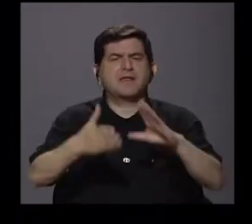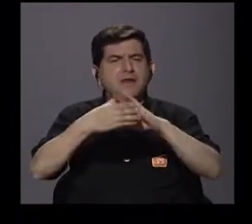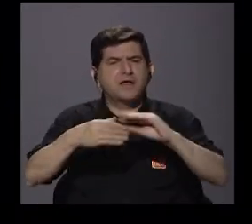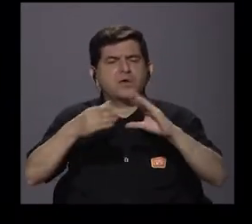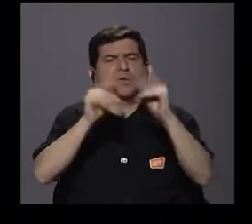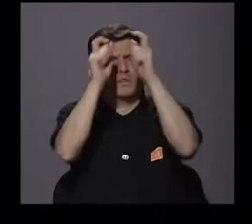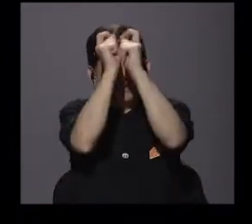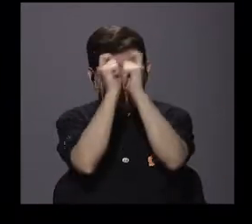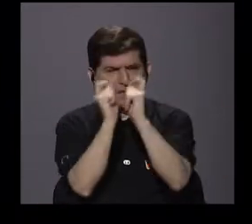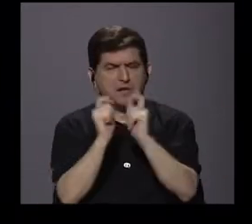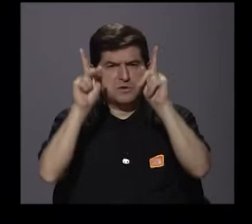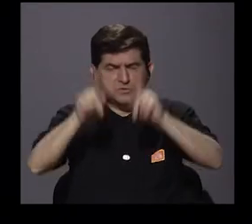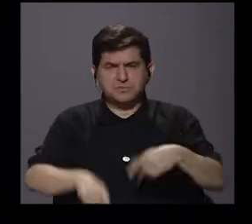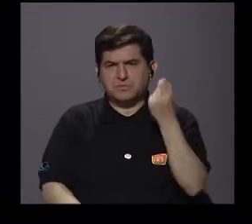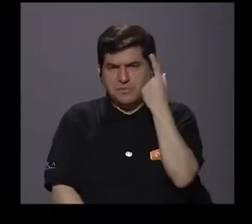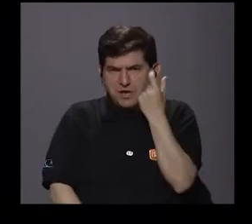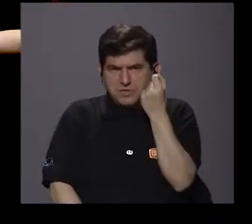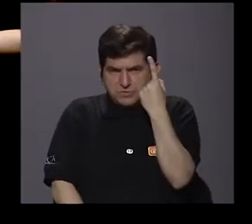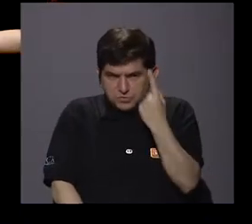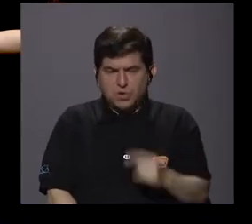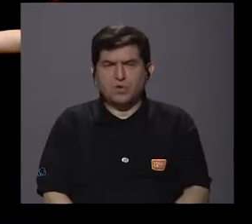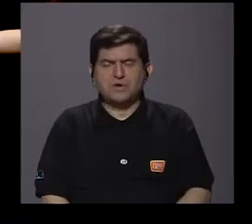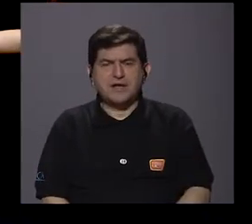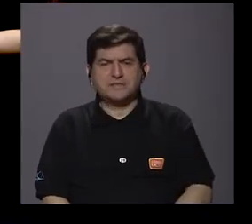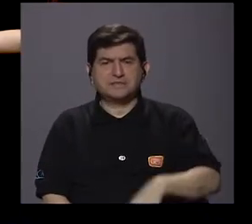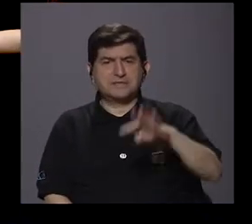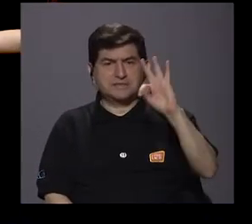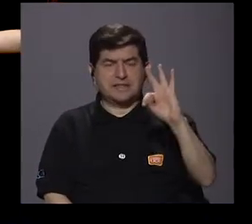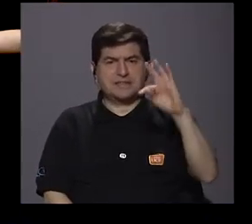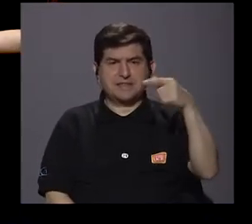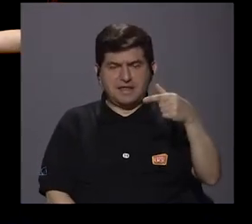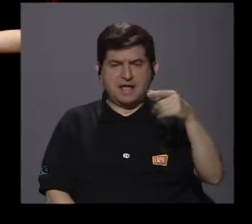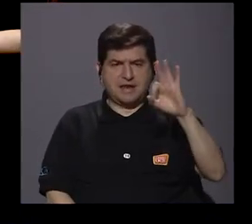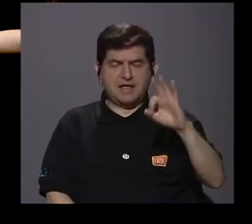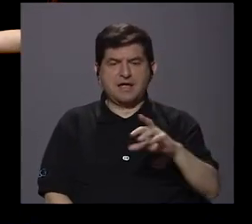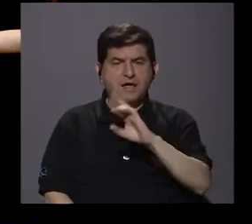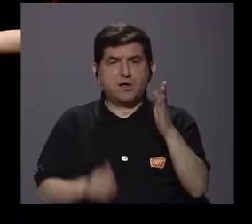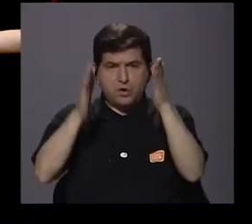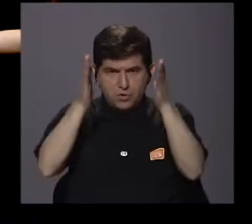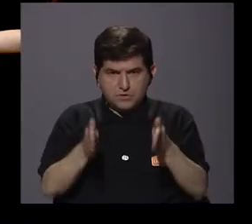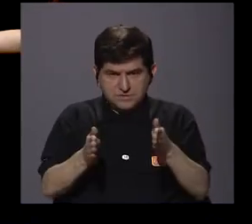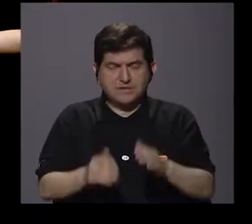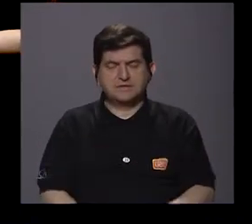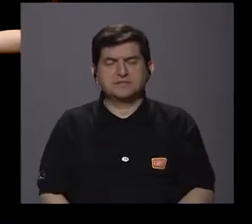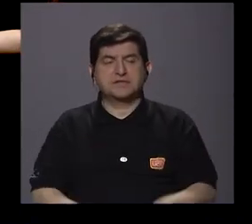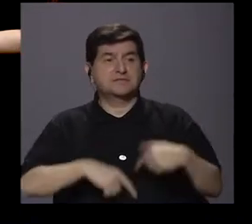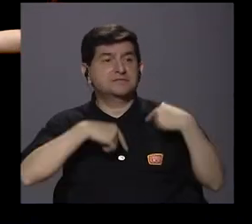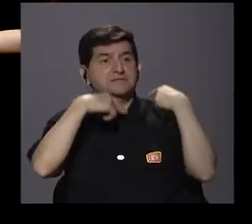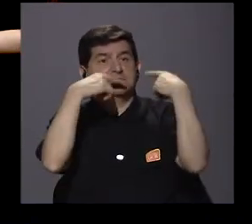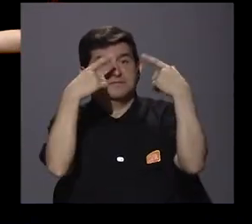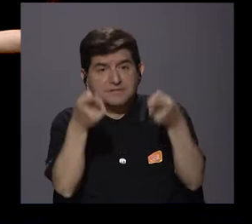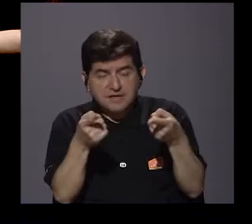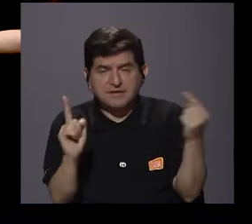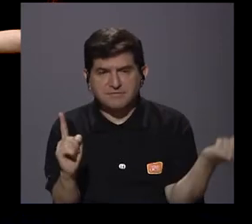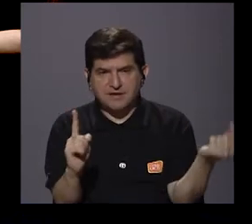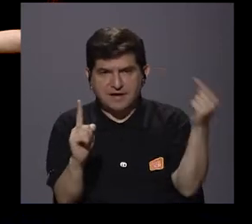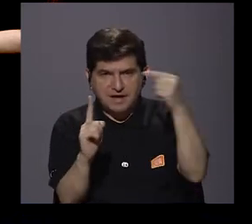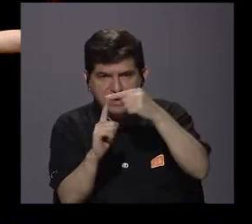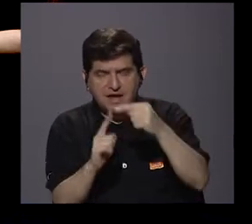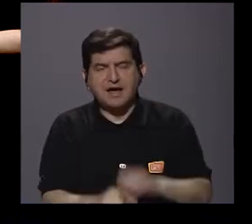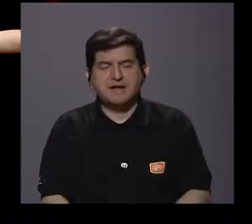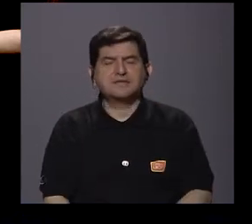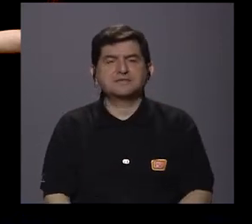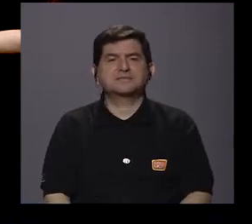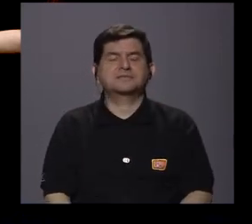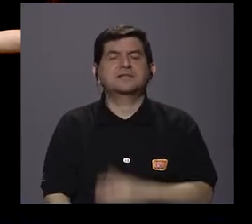poquito esos detalles para que la gente pueda entender cómo doña Tatiana, una costarricense que se desplaza hasta